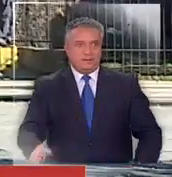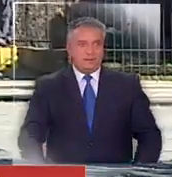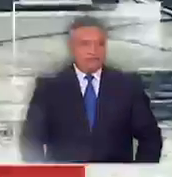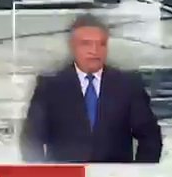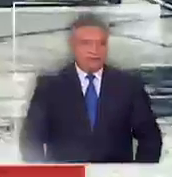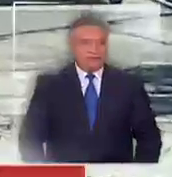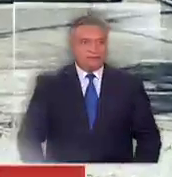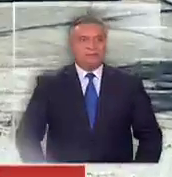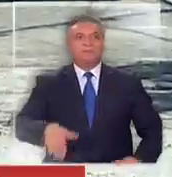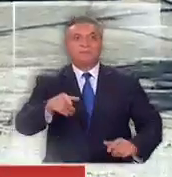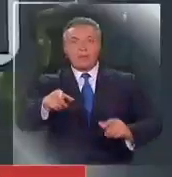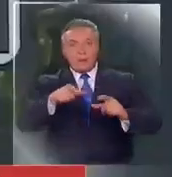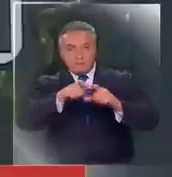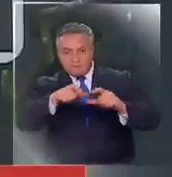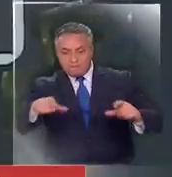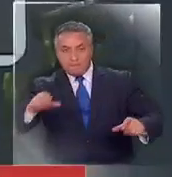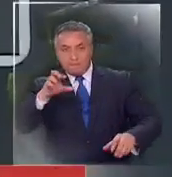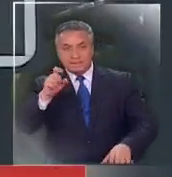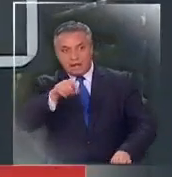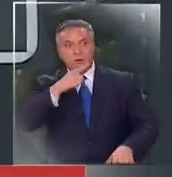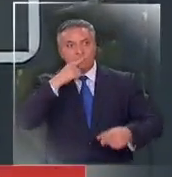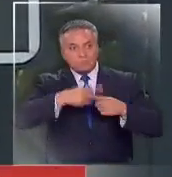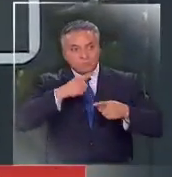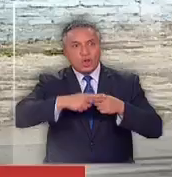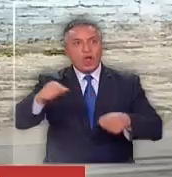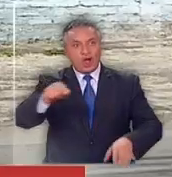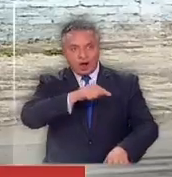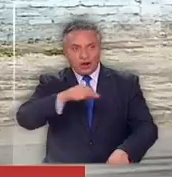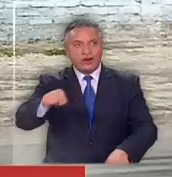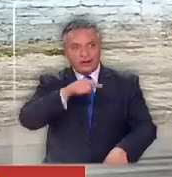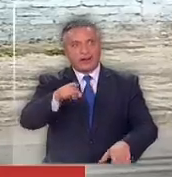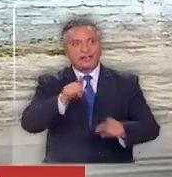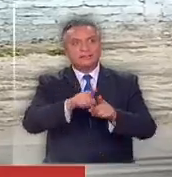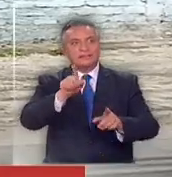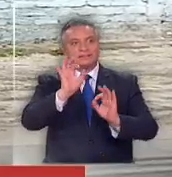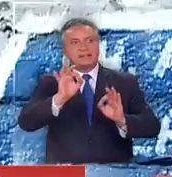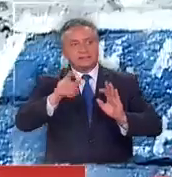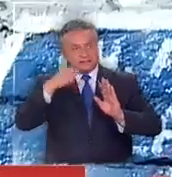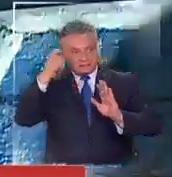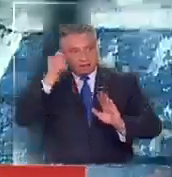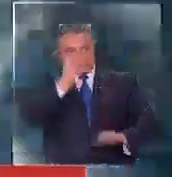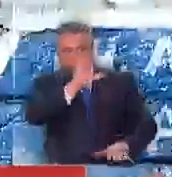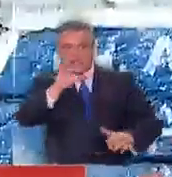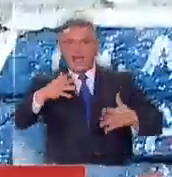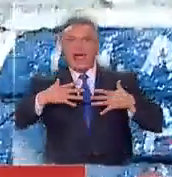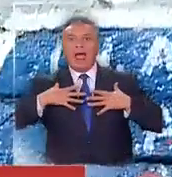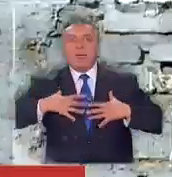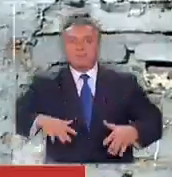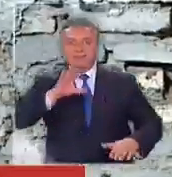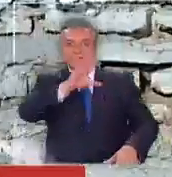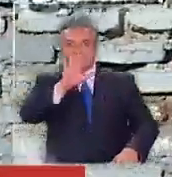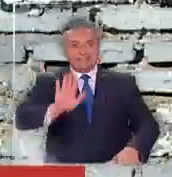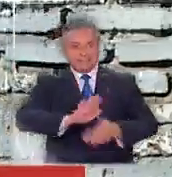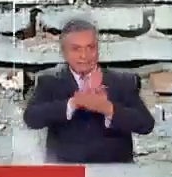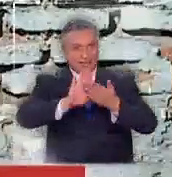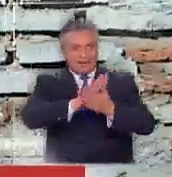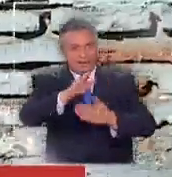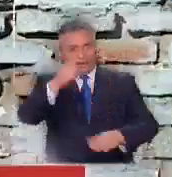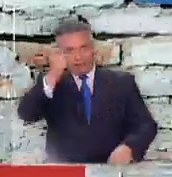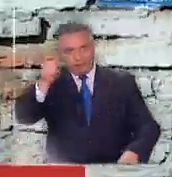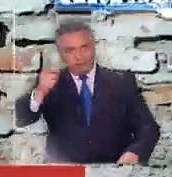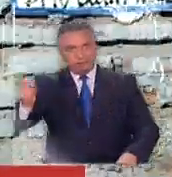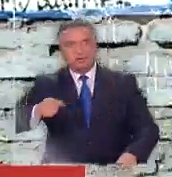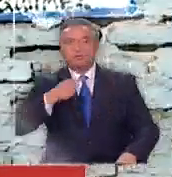En el pasaje que hoy lleva su nombre, la familia festejó. Su tío ha grabado todas las camisetas en el cemento. Nueva